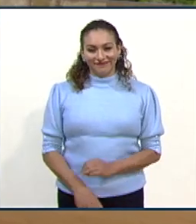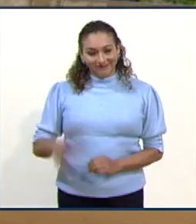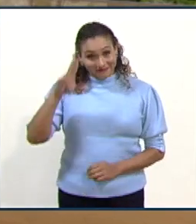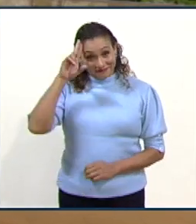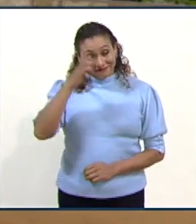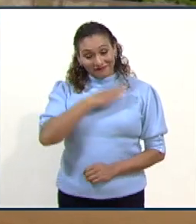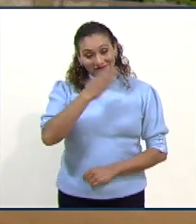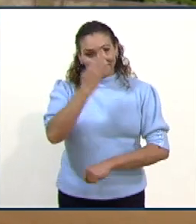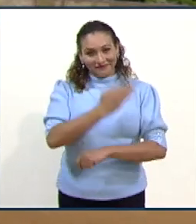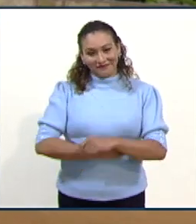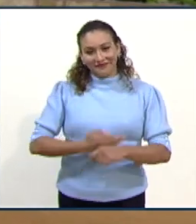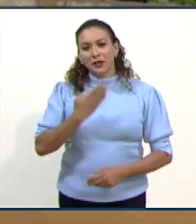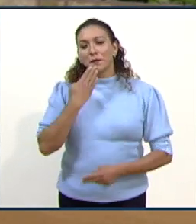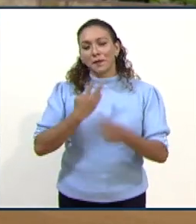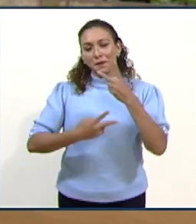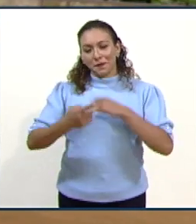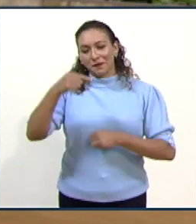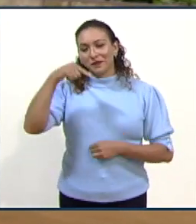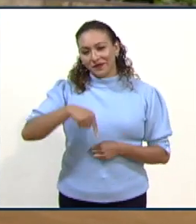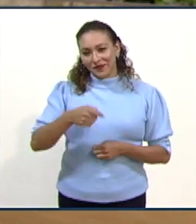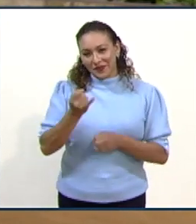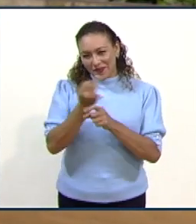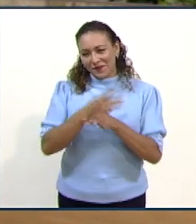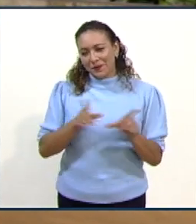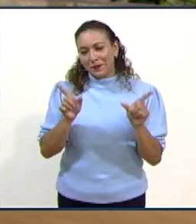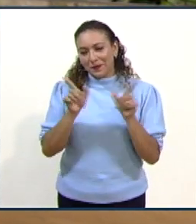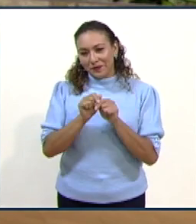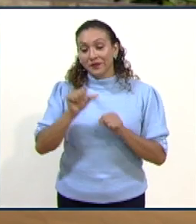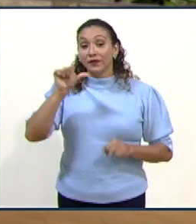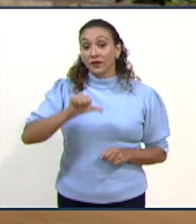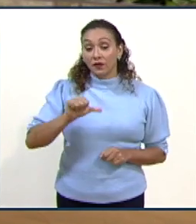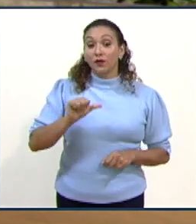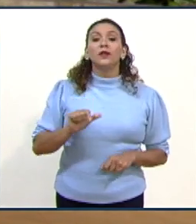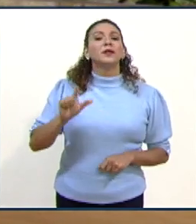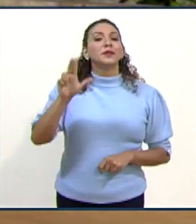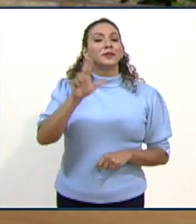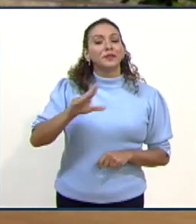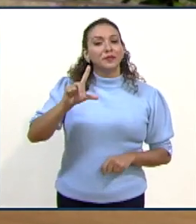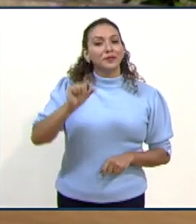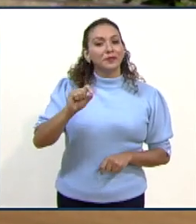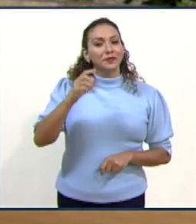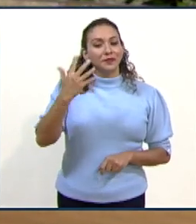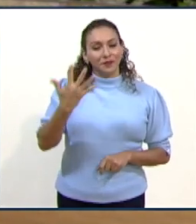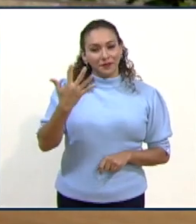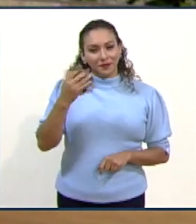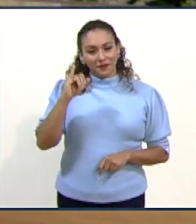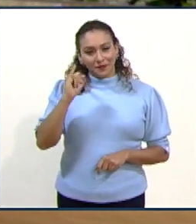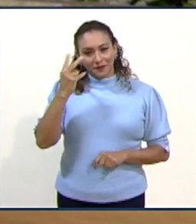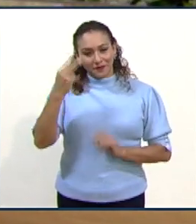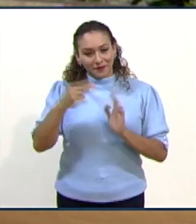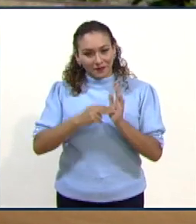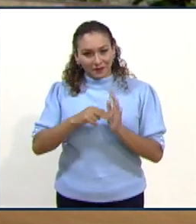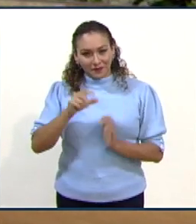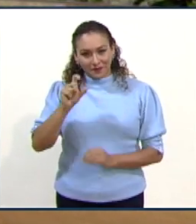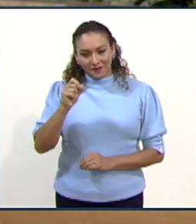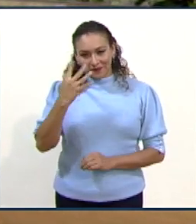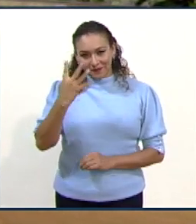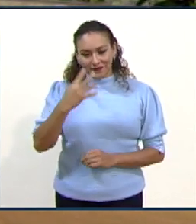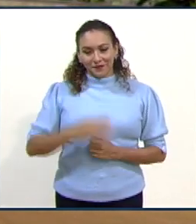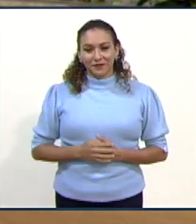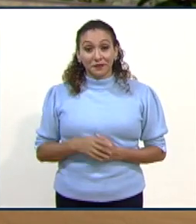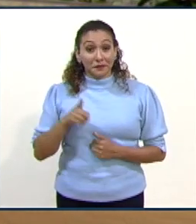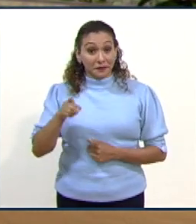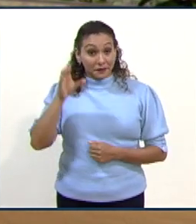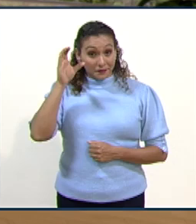buenas tardes, bienvenidas, bienvenidos a este corte informativo, hoy que es martes 25 de junio de 2024.